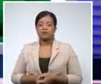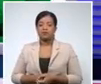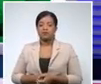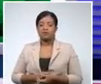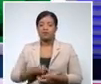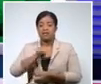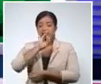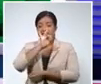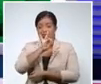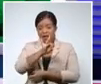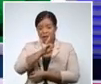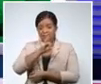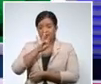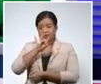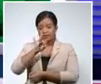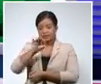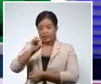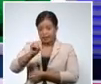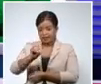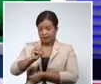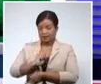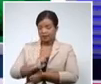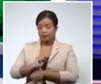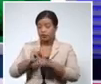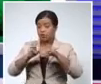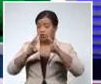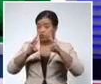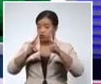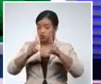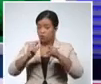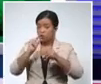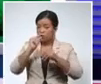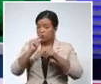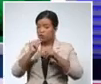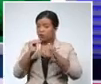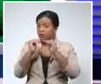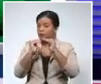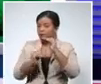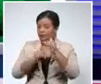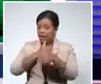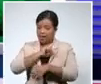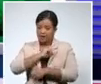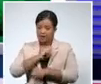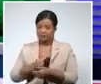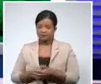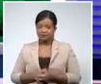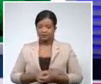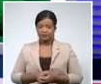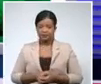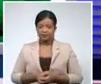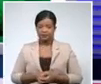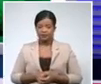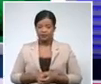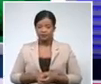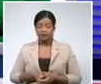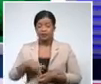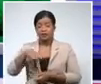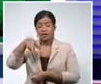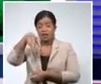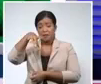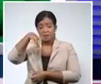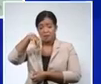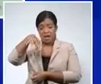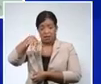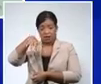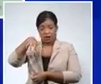770. Como dijimos, una cifra discretamente inferior a ayer, pero muy alta. Pinar del Río